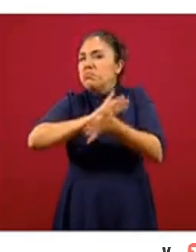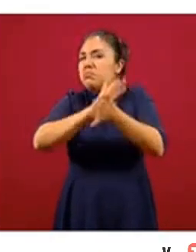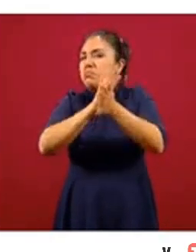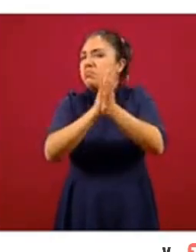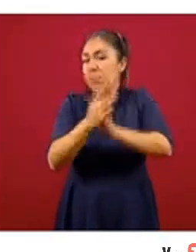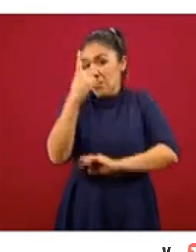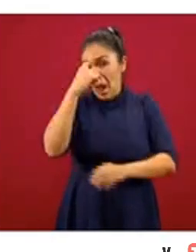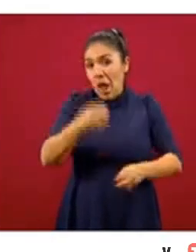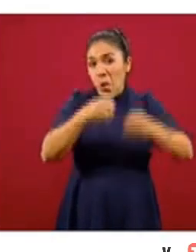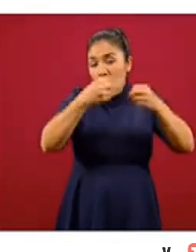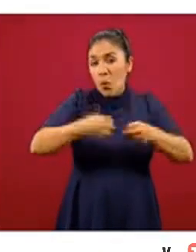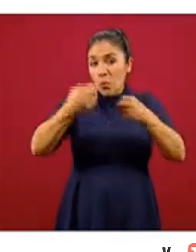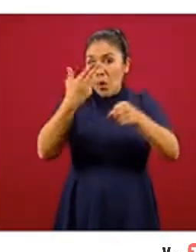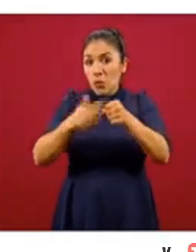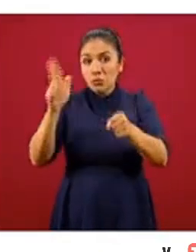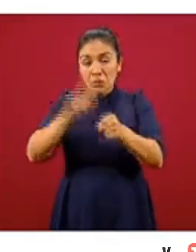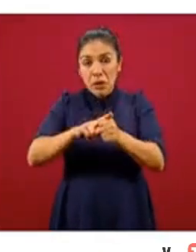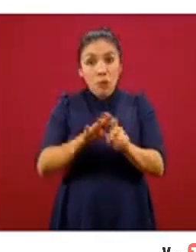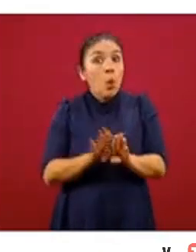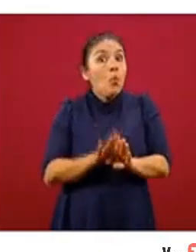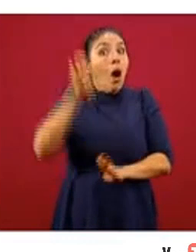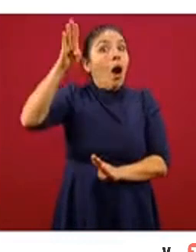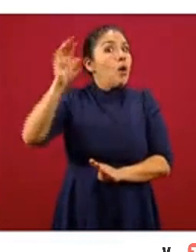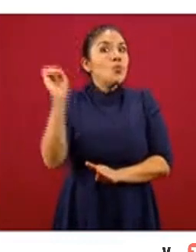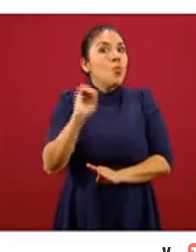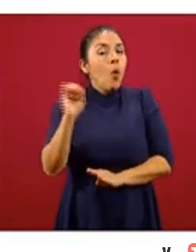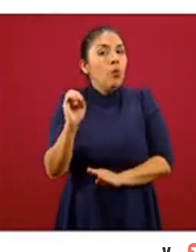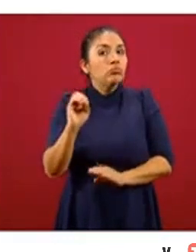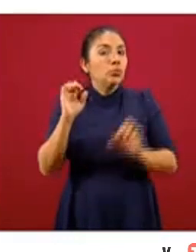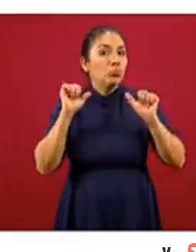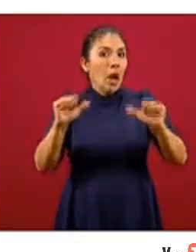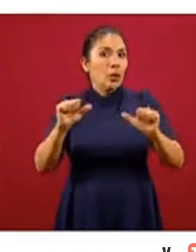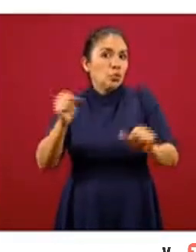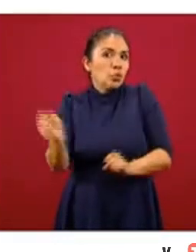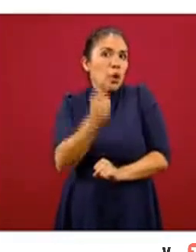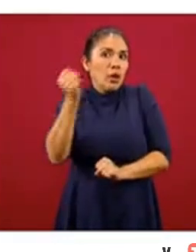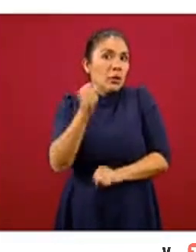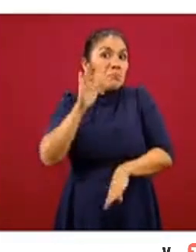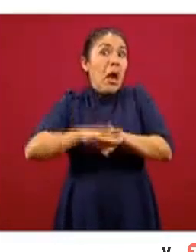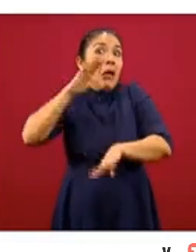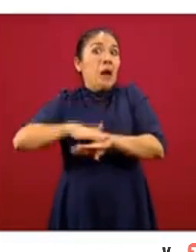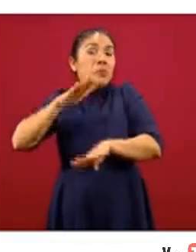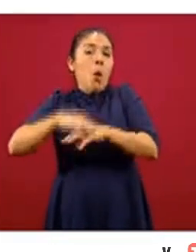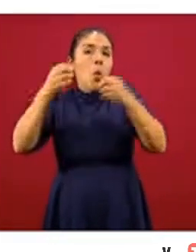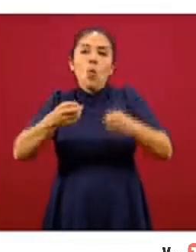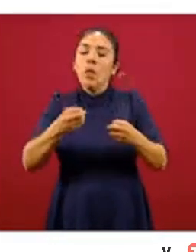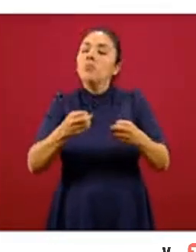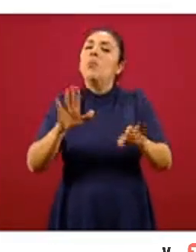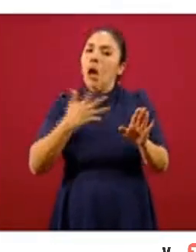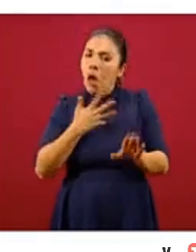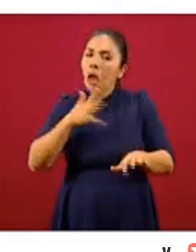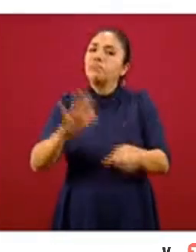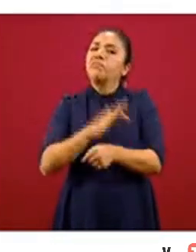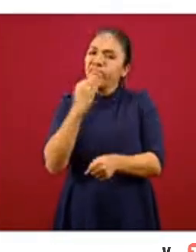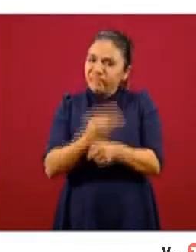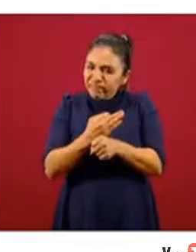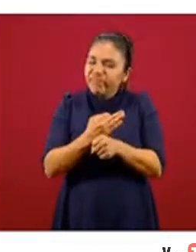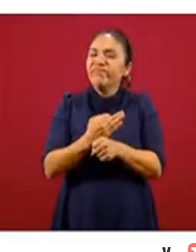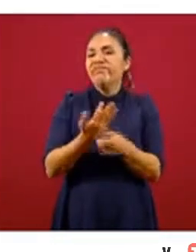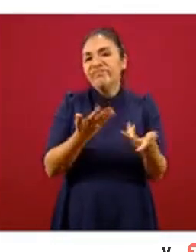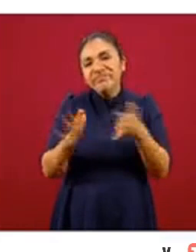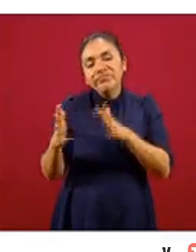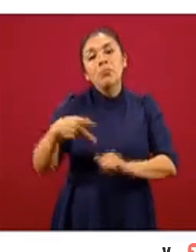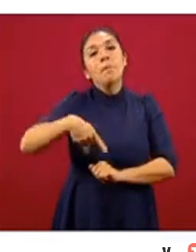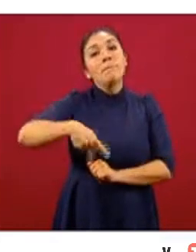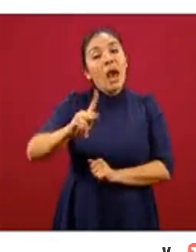ocupación hospitalaria. No sube, afortunadamente no se están ocupando más y más y más, lo que habla de la estabilización de la epidemia, pero todavía